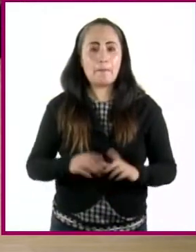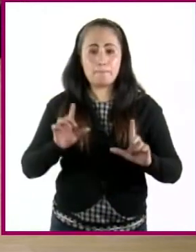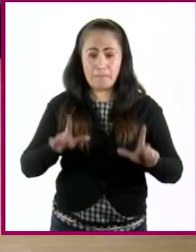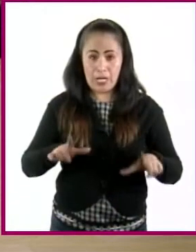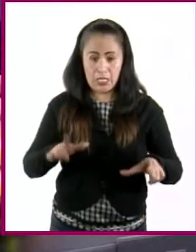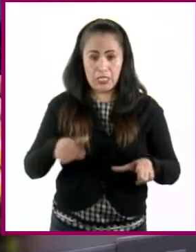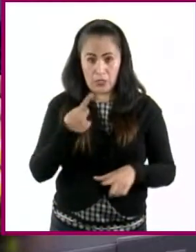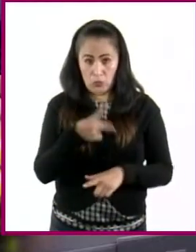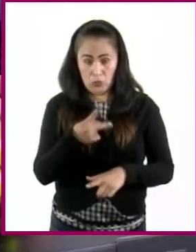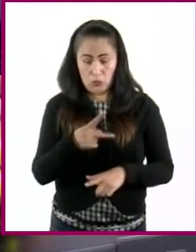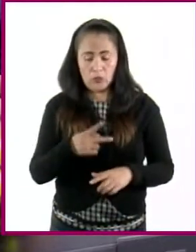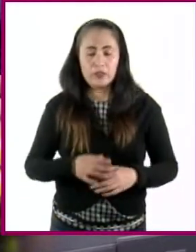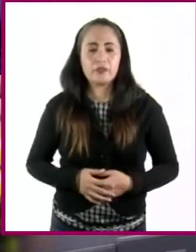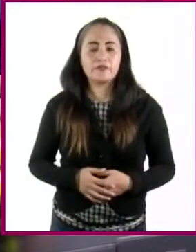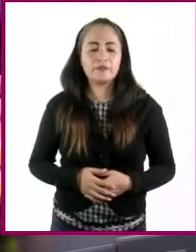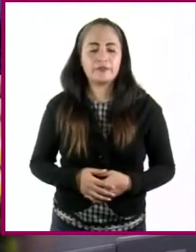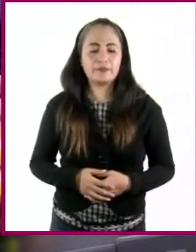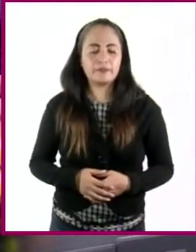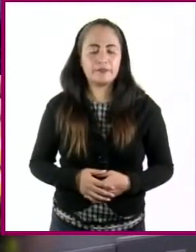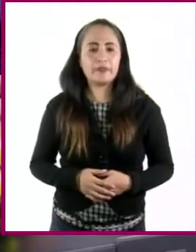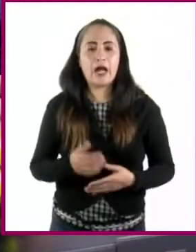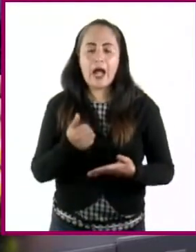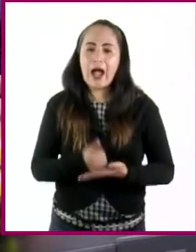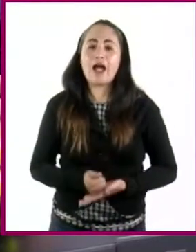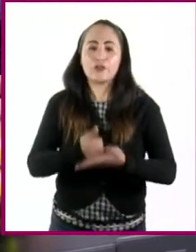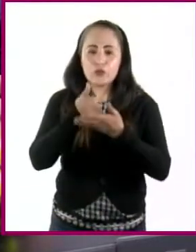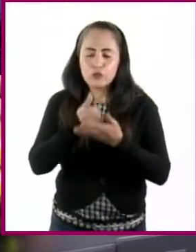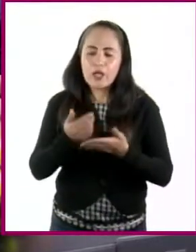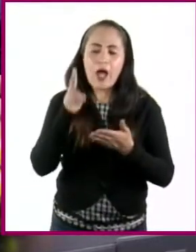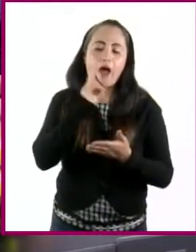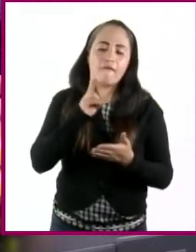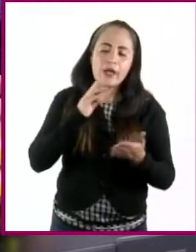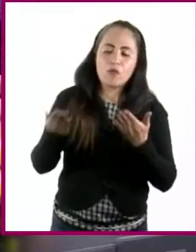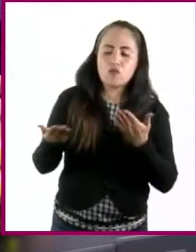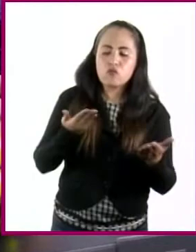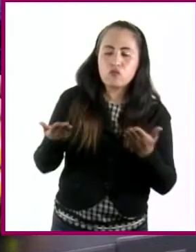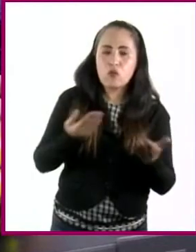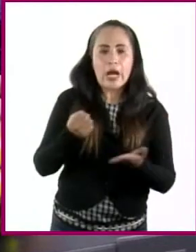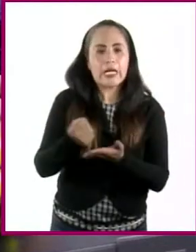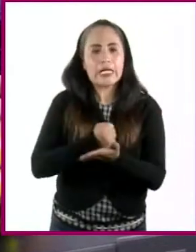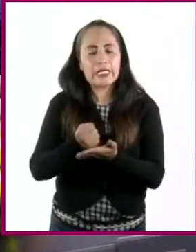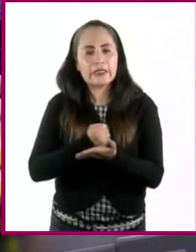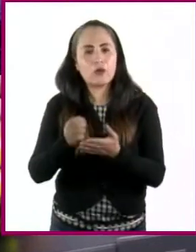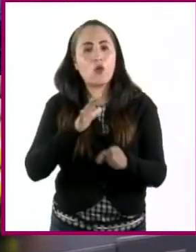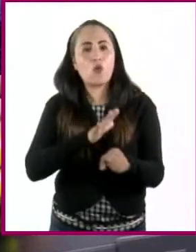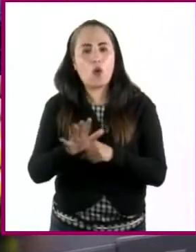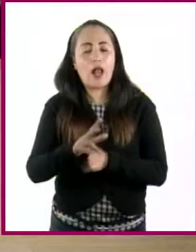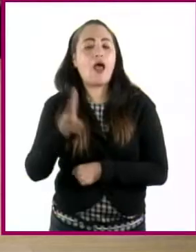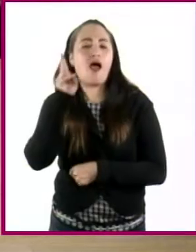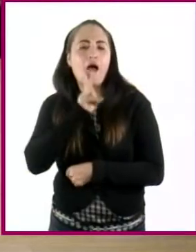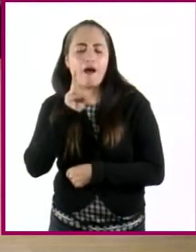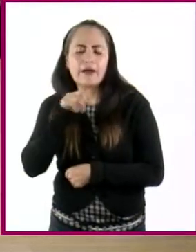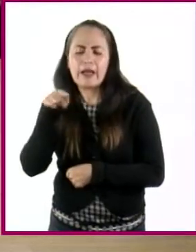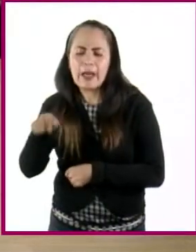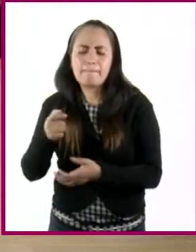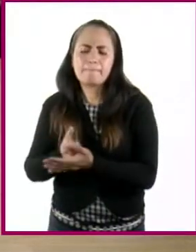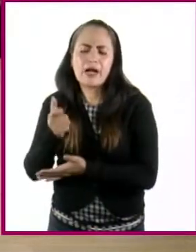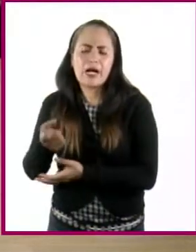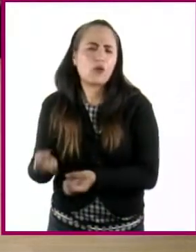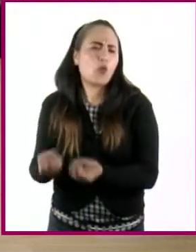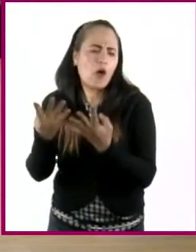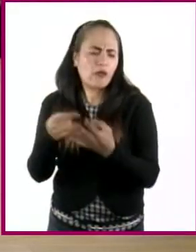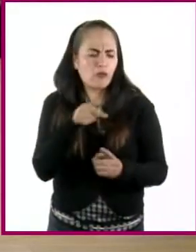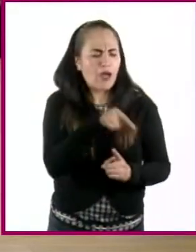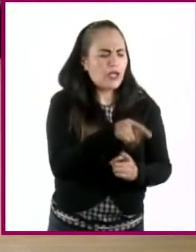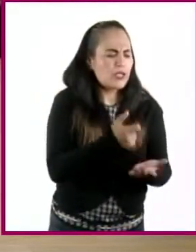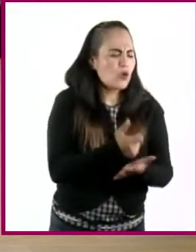Usuarios de los Servicios Financieros, permite hacer comparaciones de crédito en donde tú puedas simular los costos y pagos.